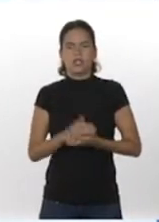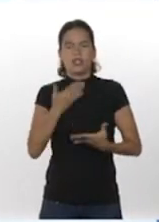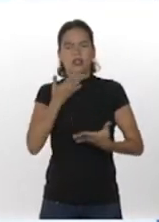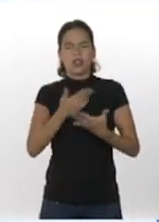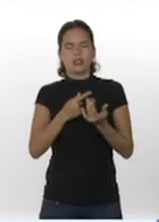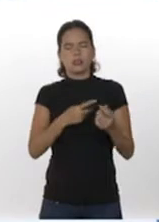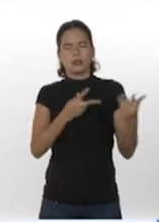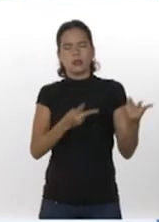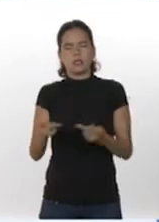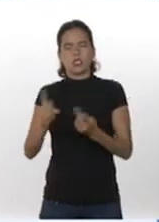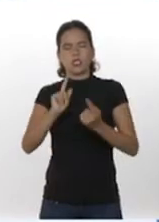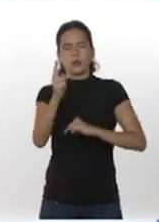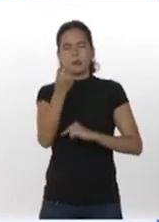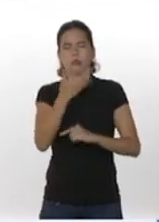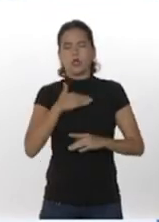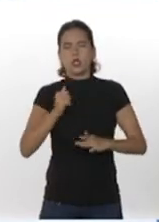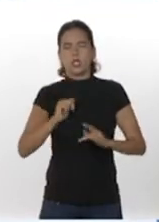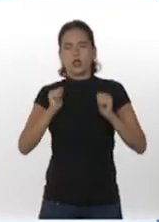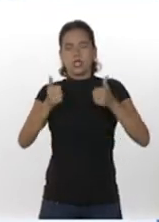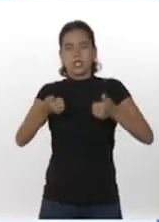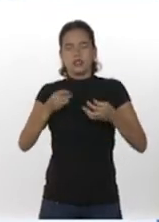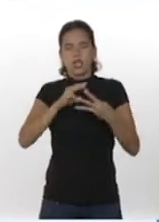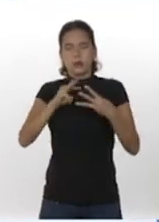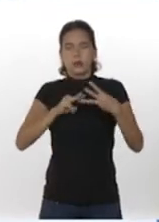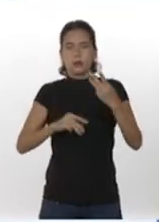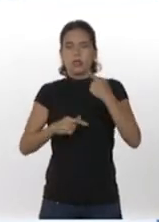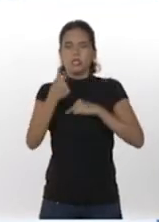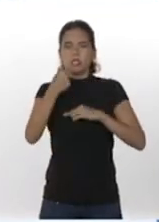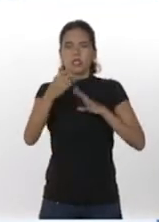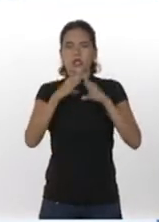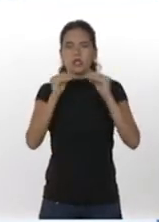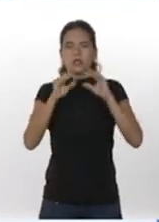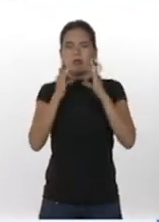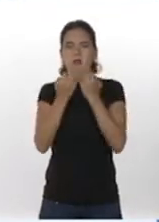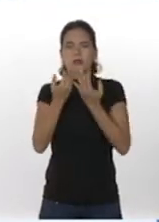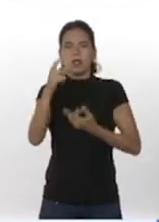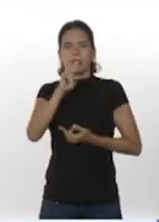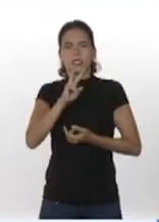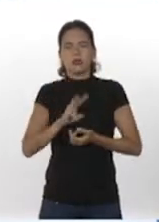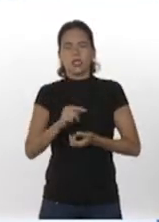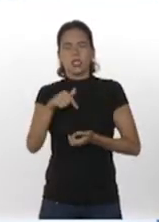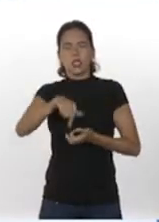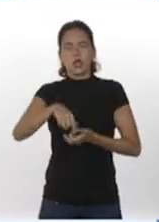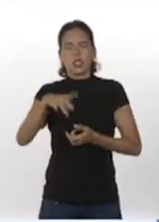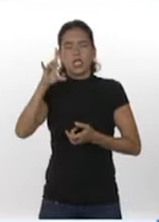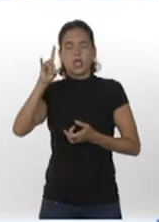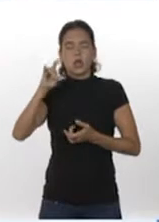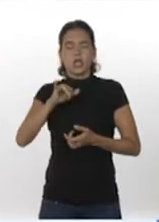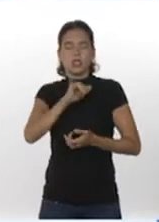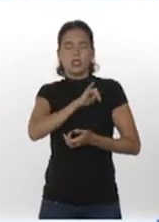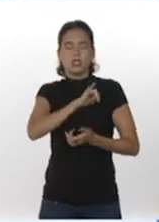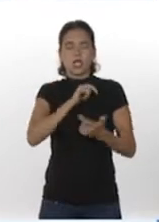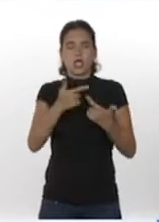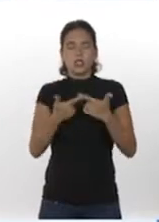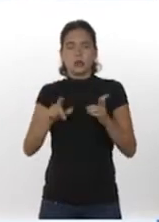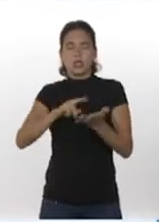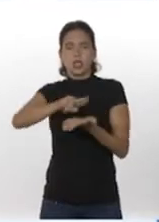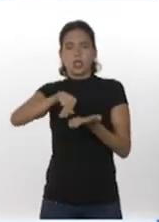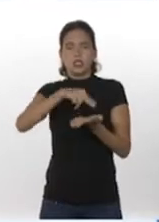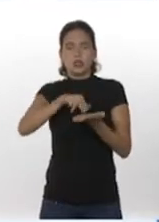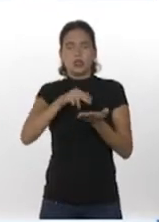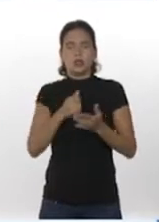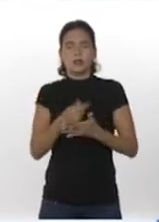invitación. Pero primero quiero iniciar el programa dándole a conocer a toda la familia venezolana que hoy es lunes de Identidad y Soberanía